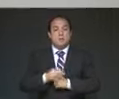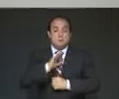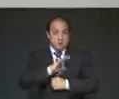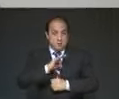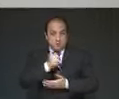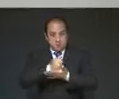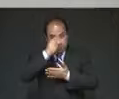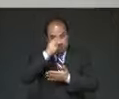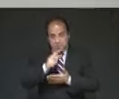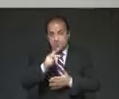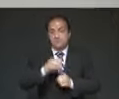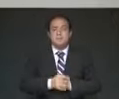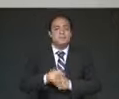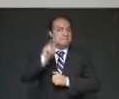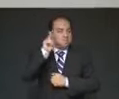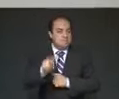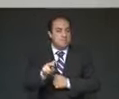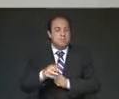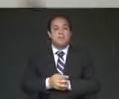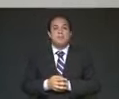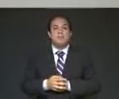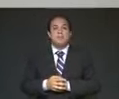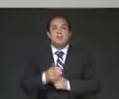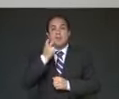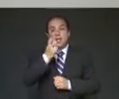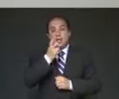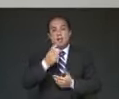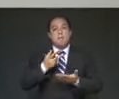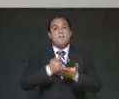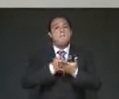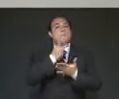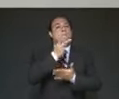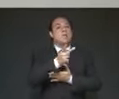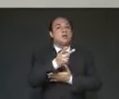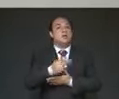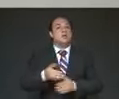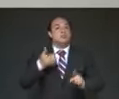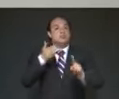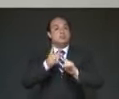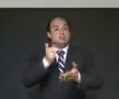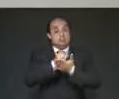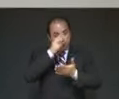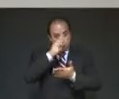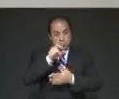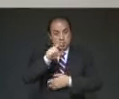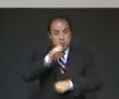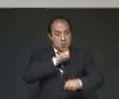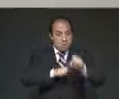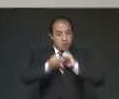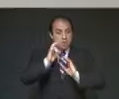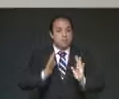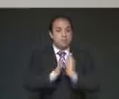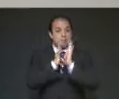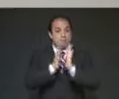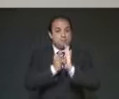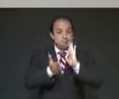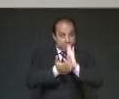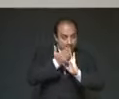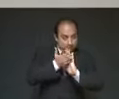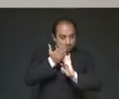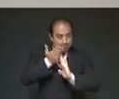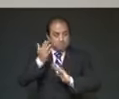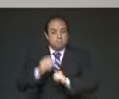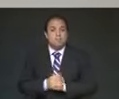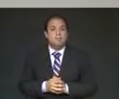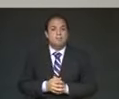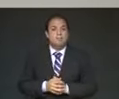México, esa es la verdad, porque este es un récord para la Ciudad de México y por supuesto también a las empresas que participaron en su construcción